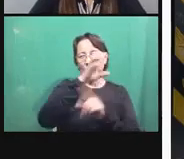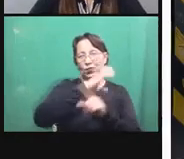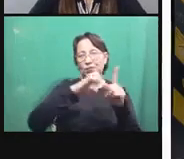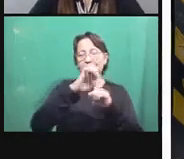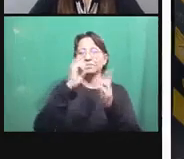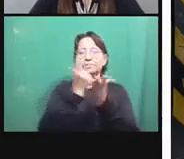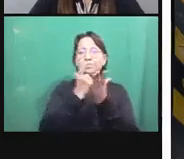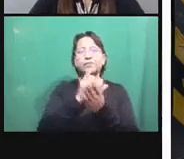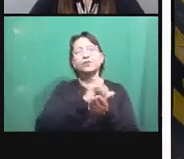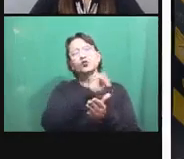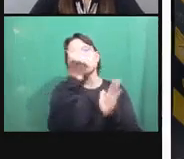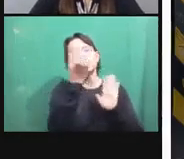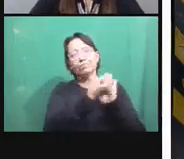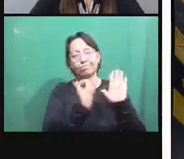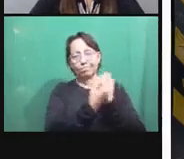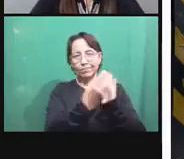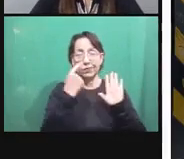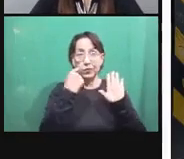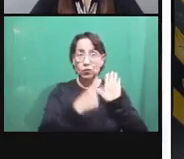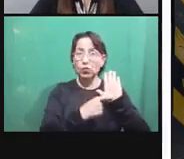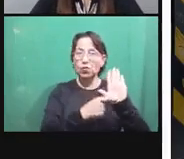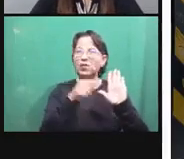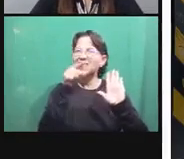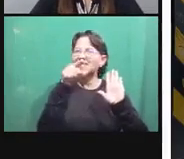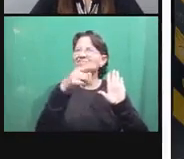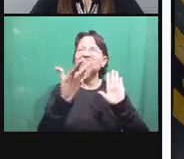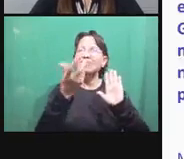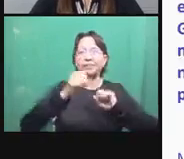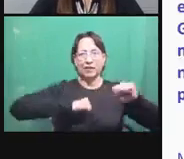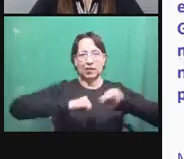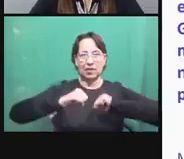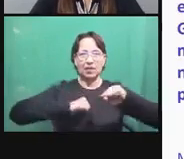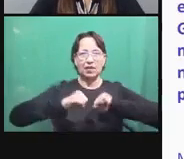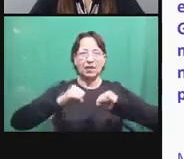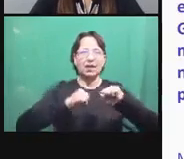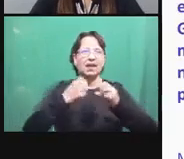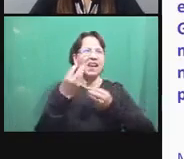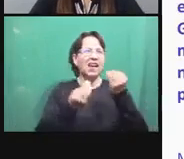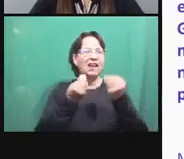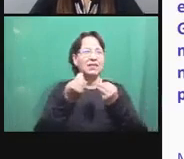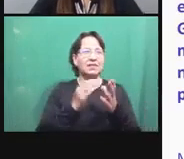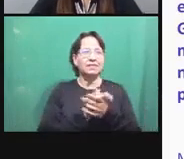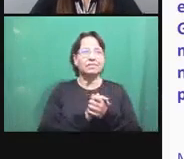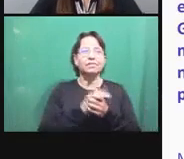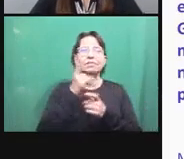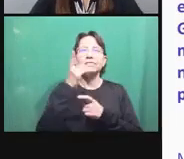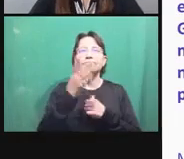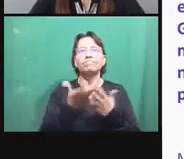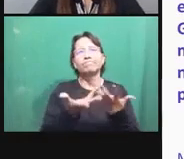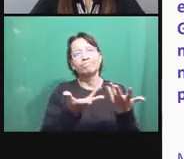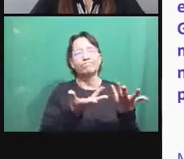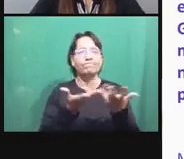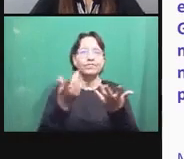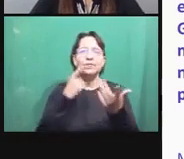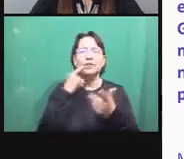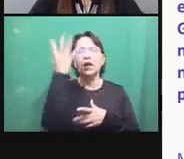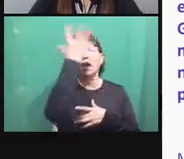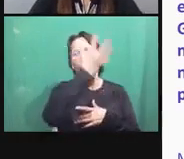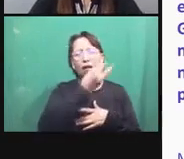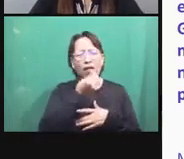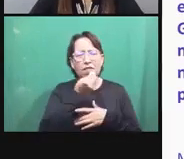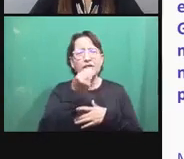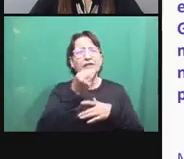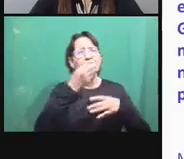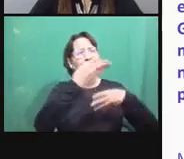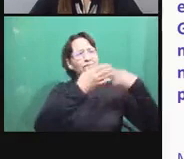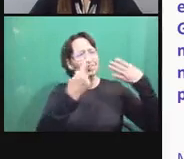última diapositiva que queremos presentar es una gestión que realizamos en apoyo un poco al embellecimiento de muros